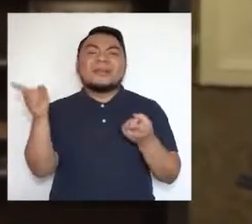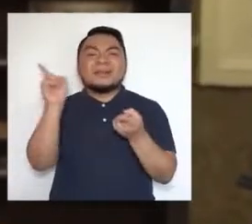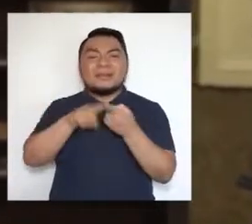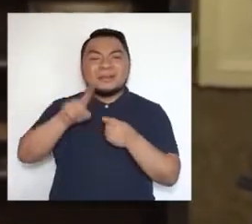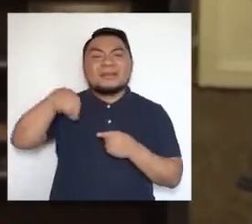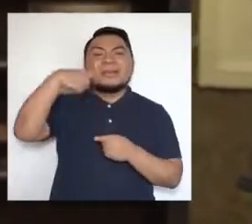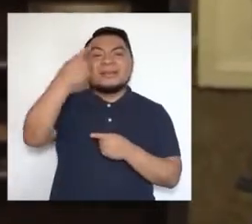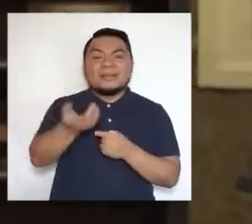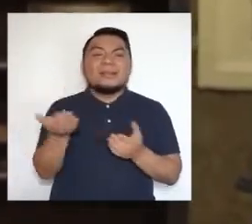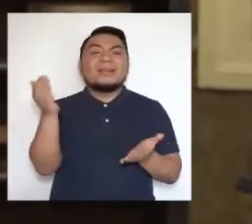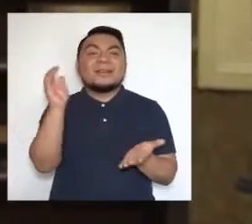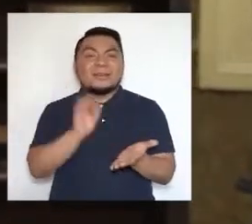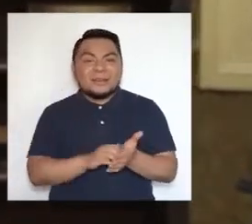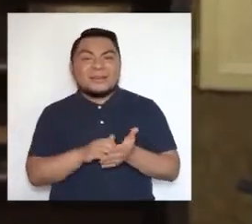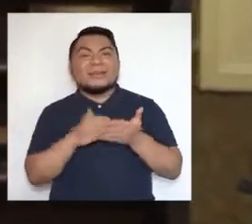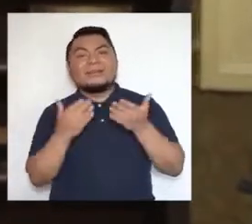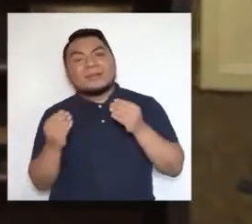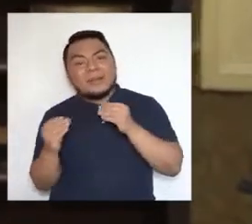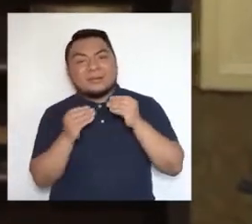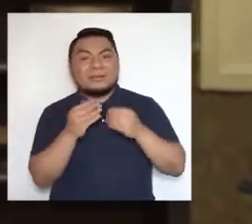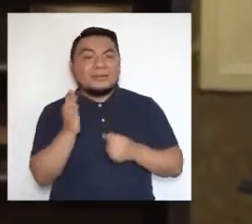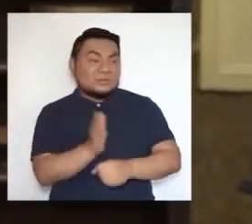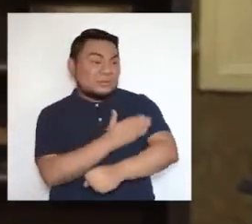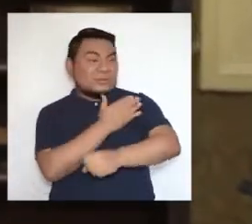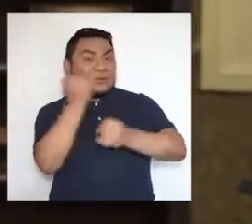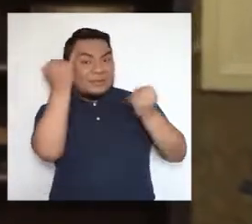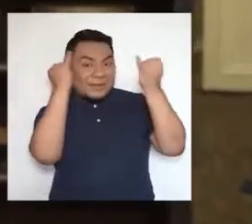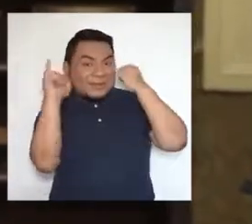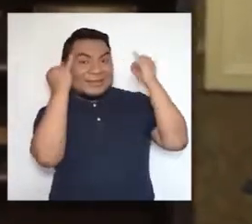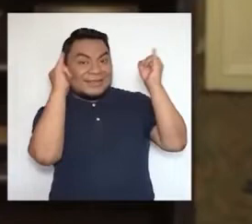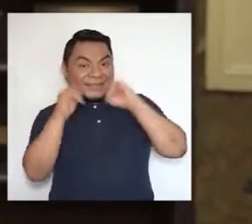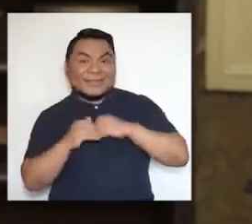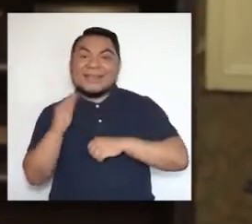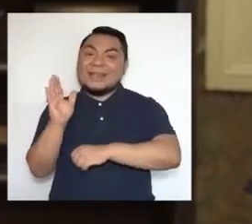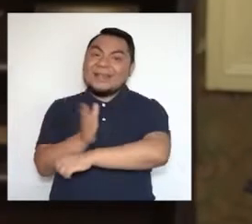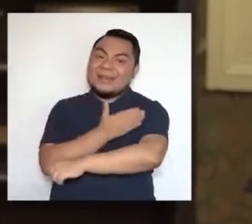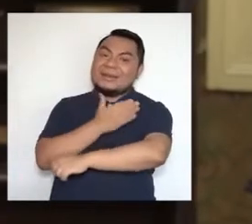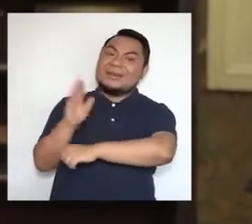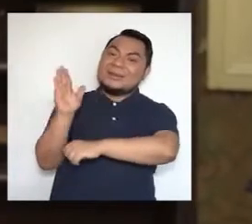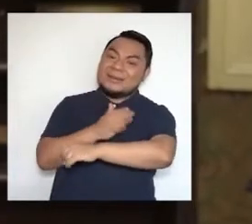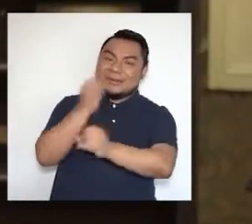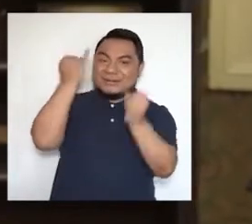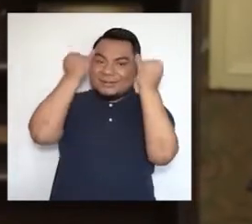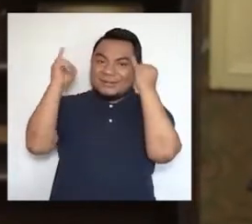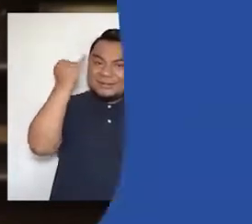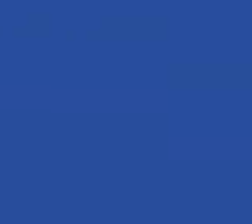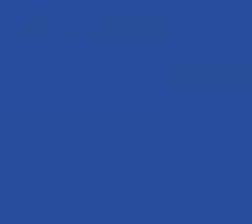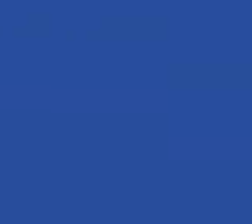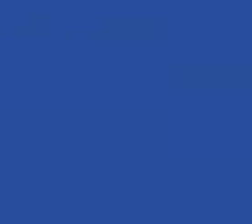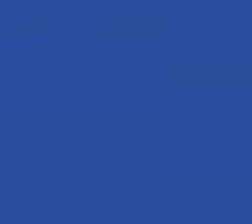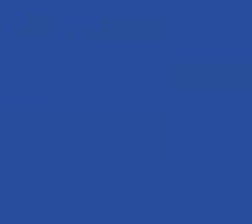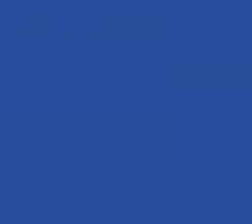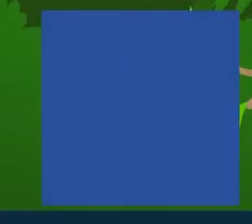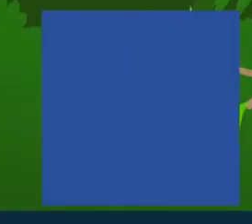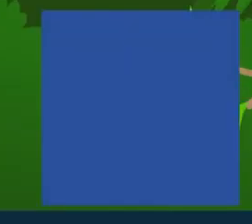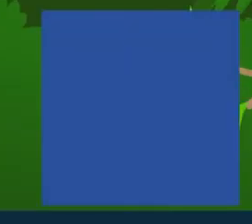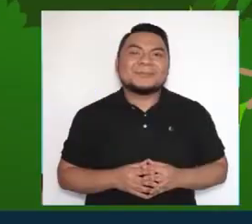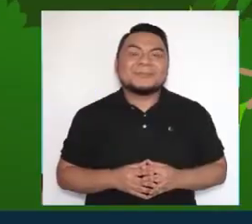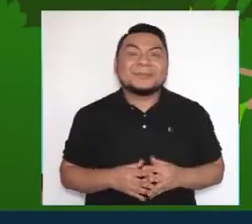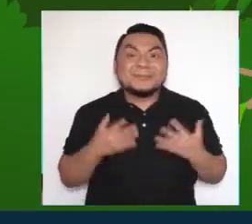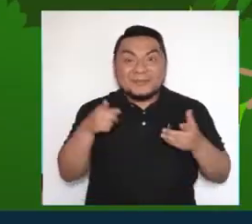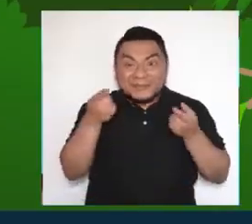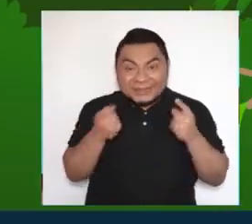una nueva ocasión. Ando música creando. Ando música creando.